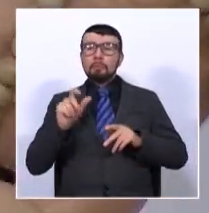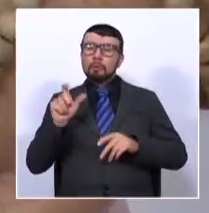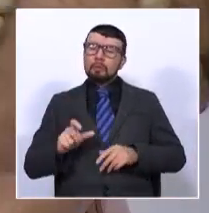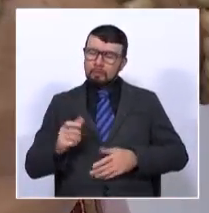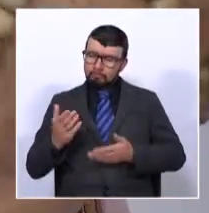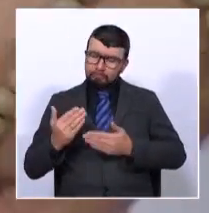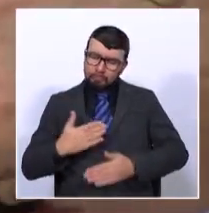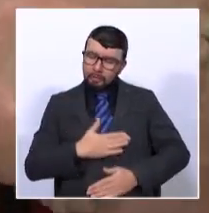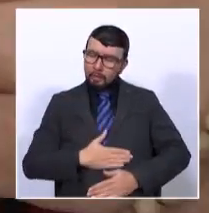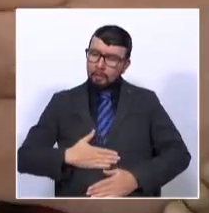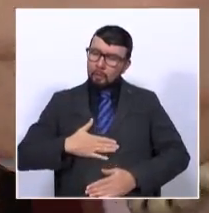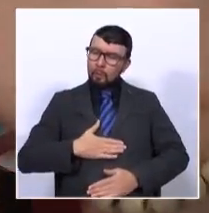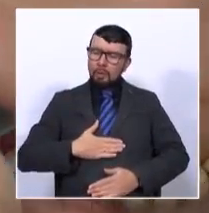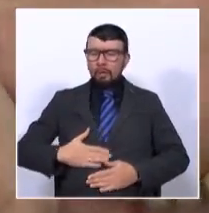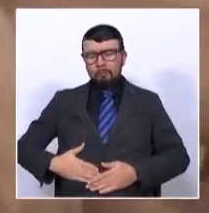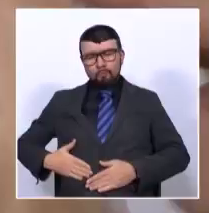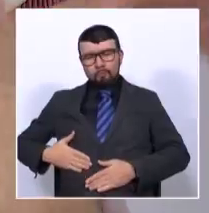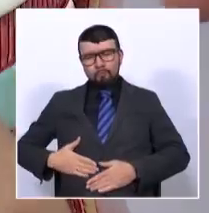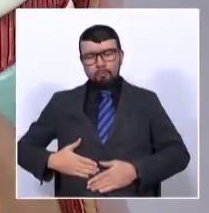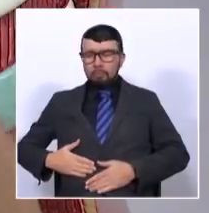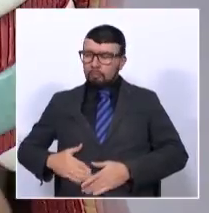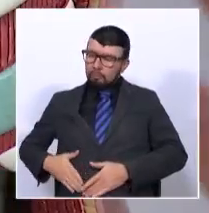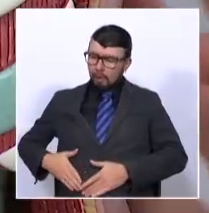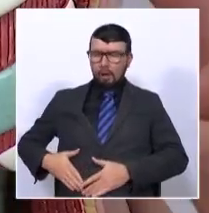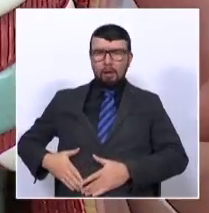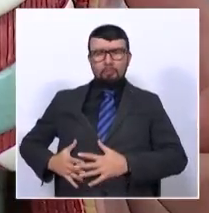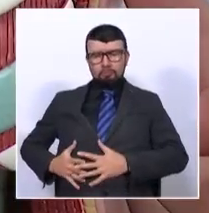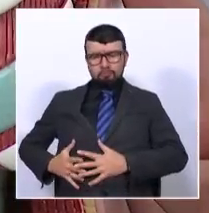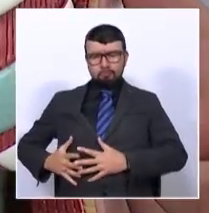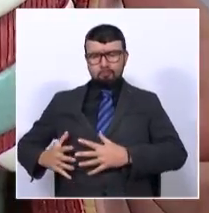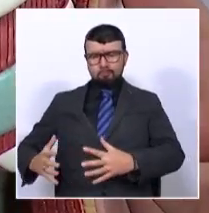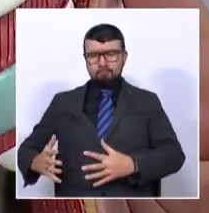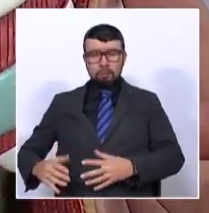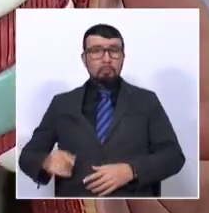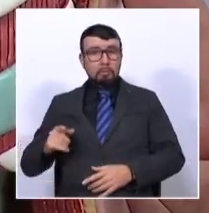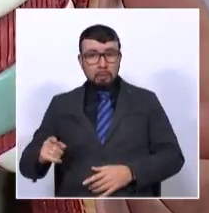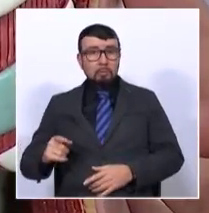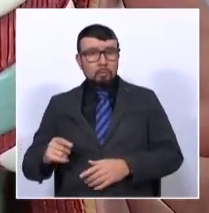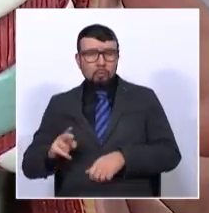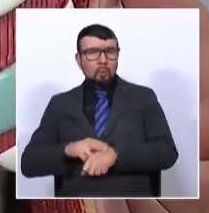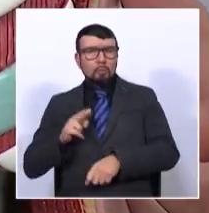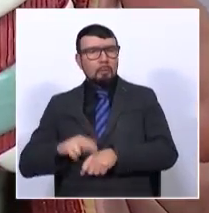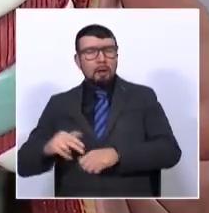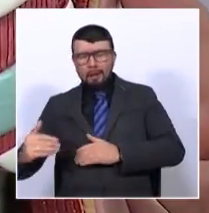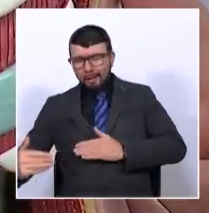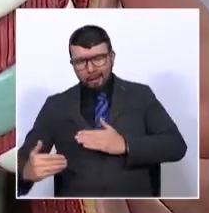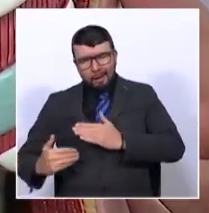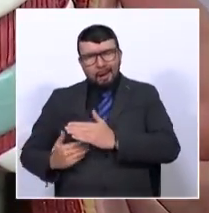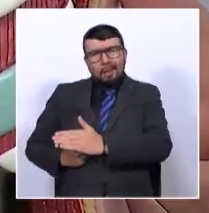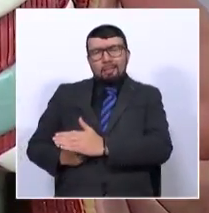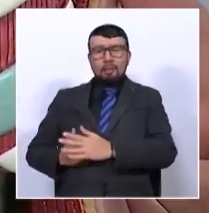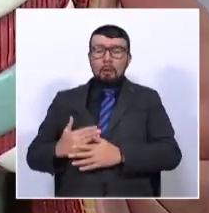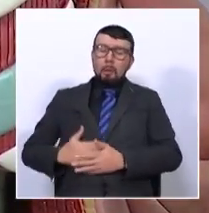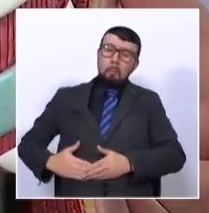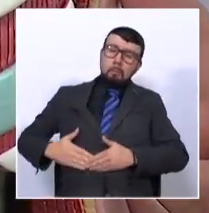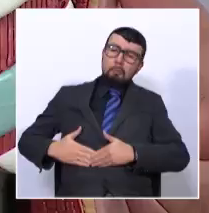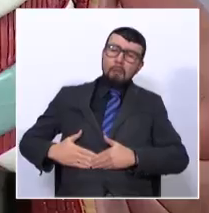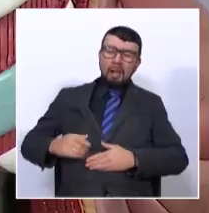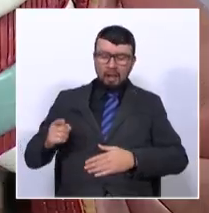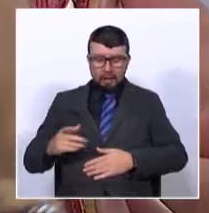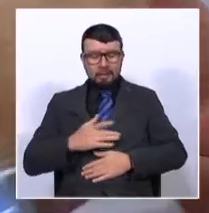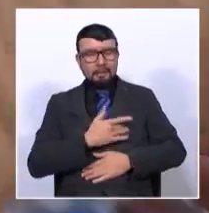persona, cuando el hígado se crece, se llama hepatomegalia, realmente él está más escondido que lo que se ve acá. Entonces uno puede